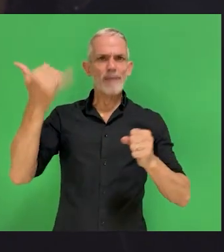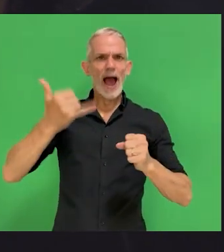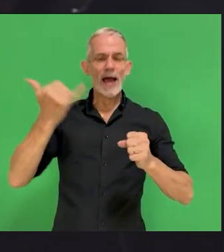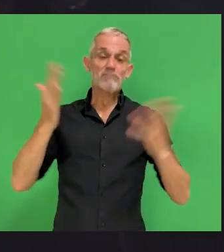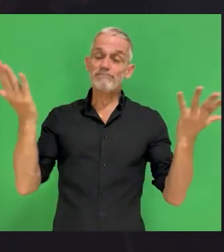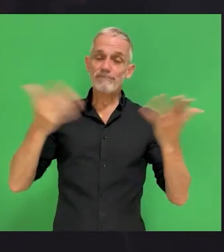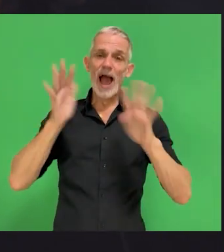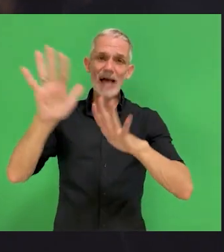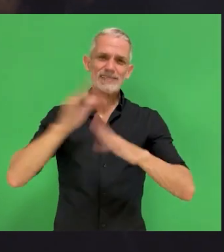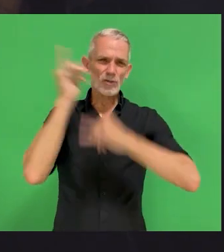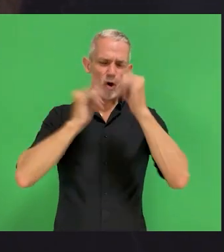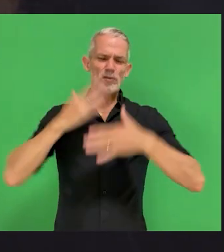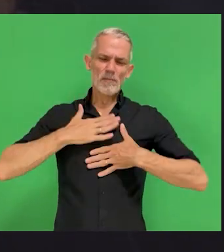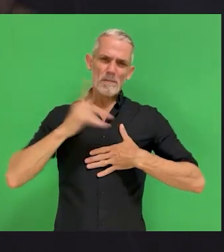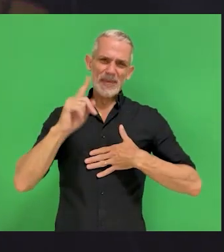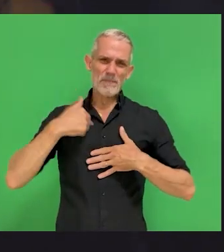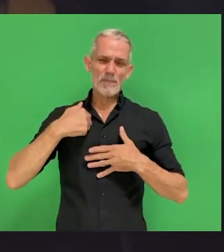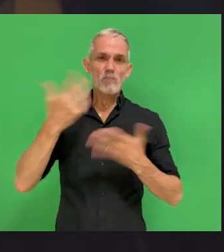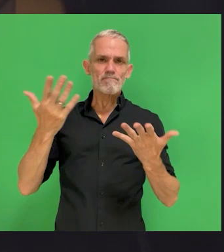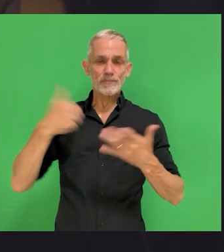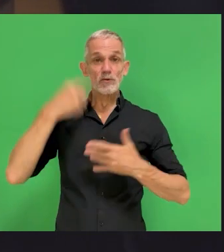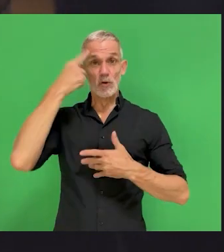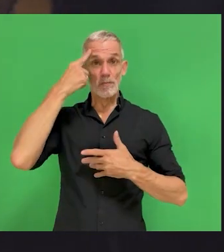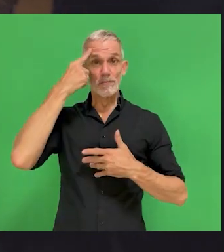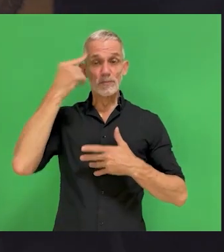es lo que terminé de contarme a mí mismo.